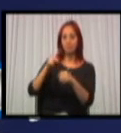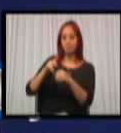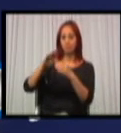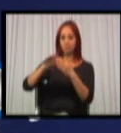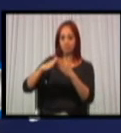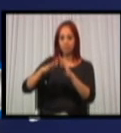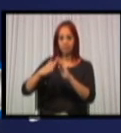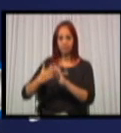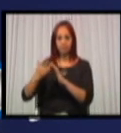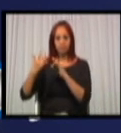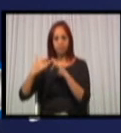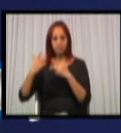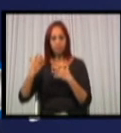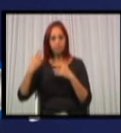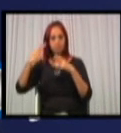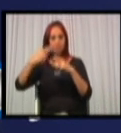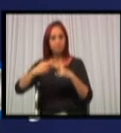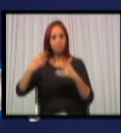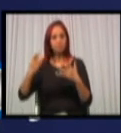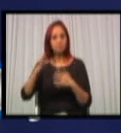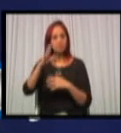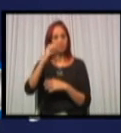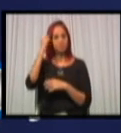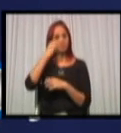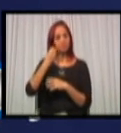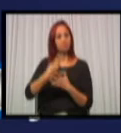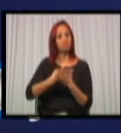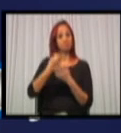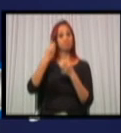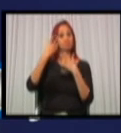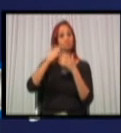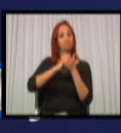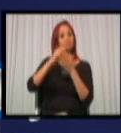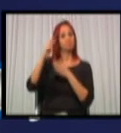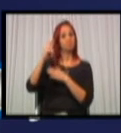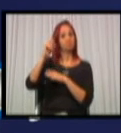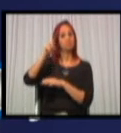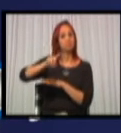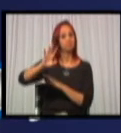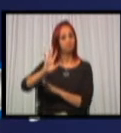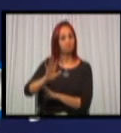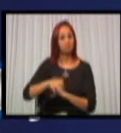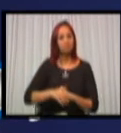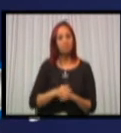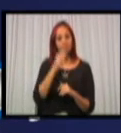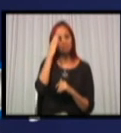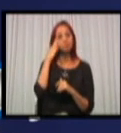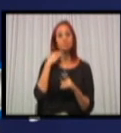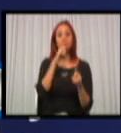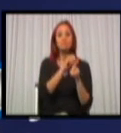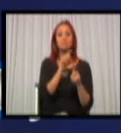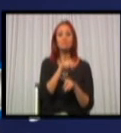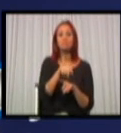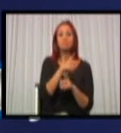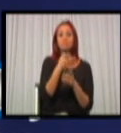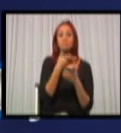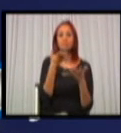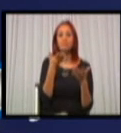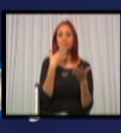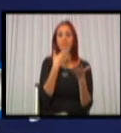ciudadana, que lo vamos a llamar, tu opinión vale mucho, San Mateo te necesita. El objetivo de esto es